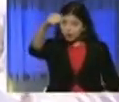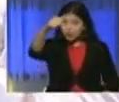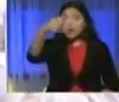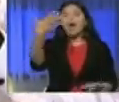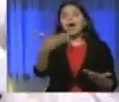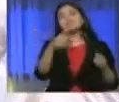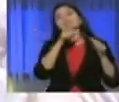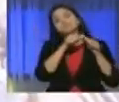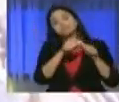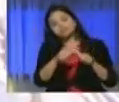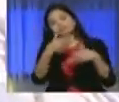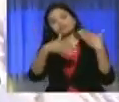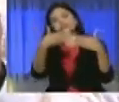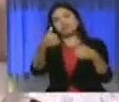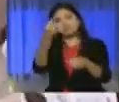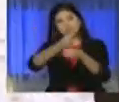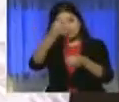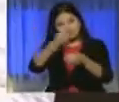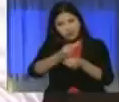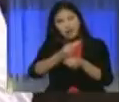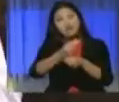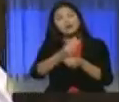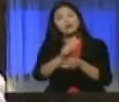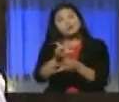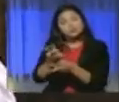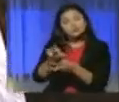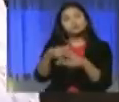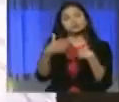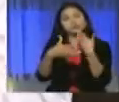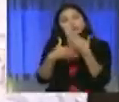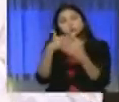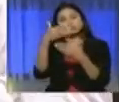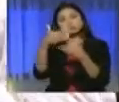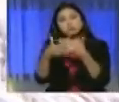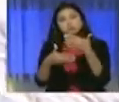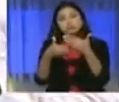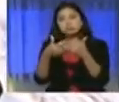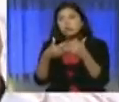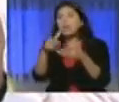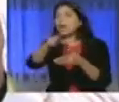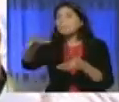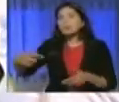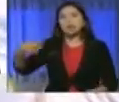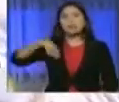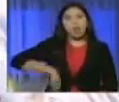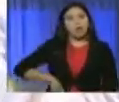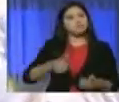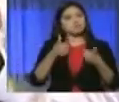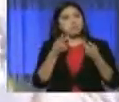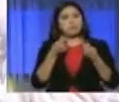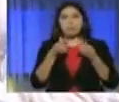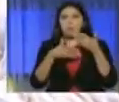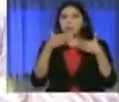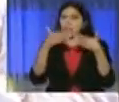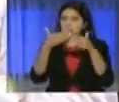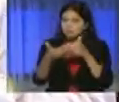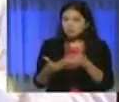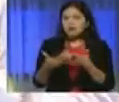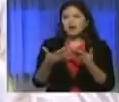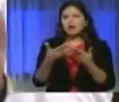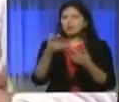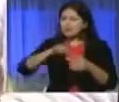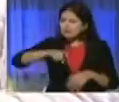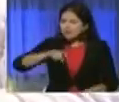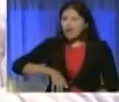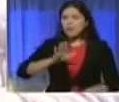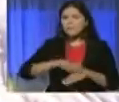continuar en la política de recuperación progresiva del poder adquisitivo del salario. Una recuperación necesaria por cuanto